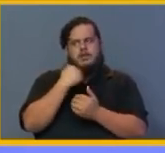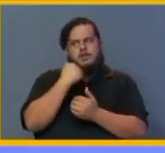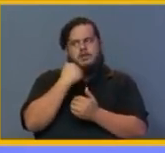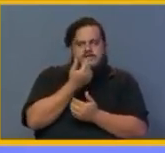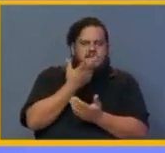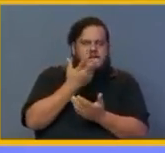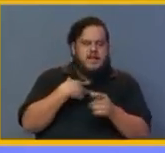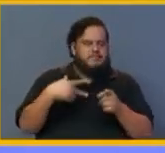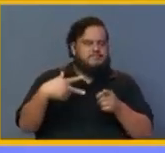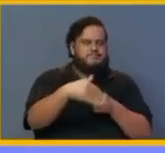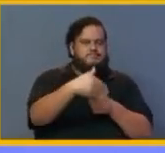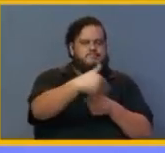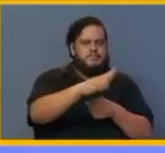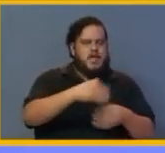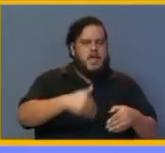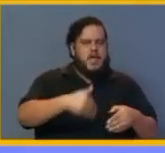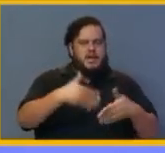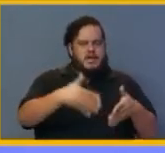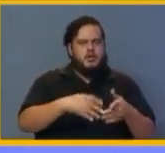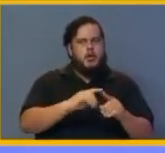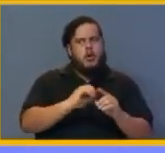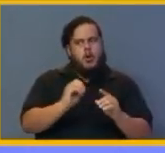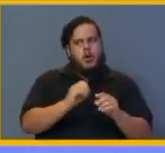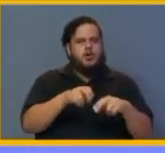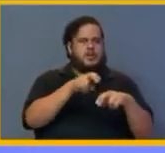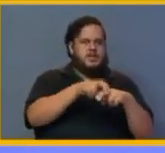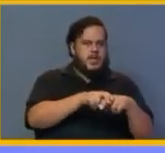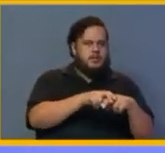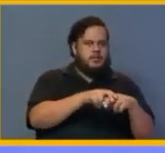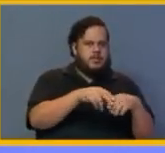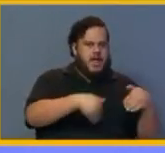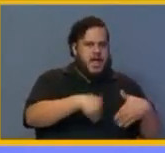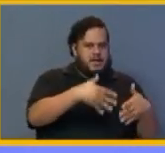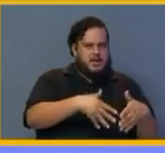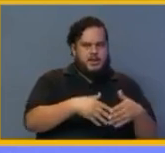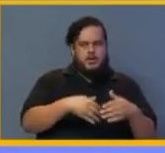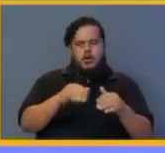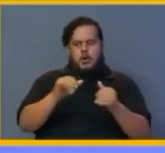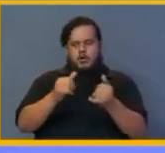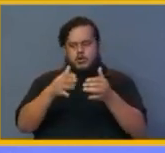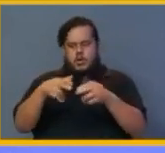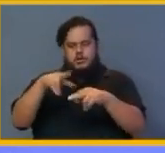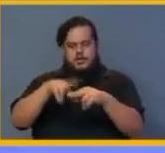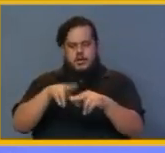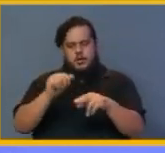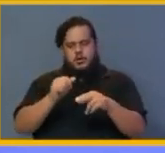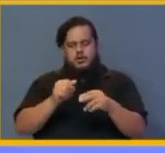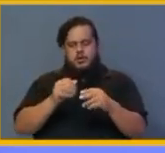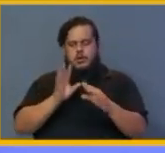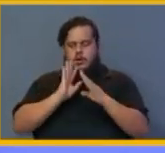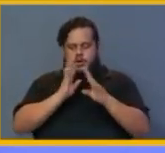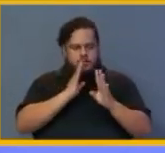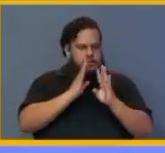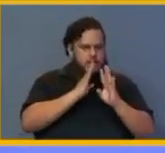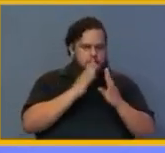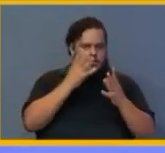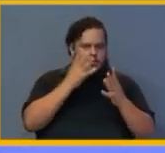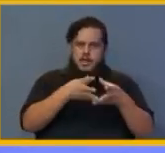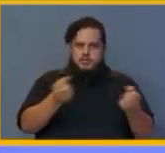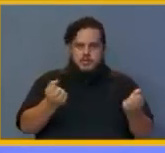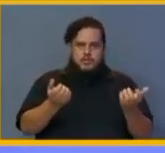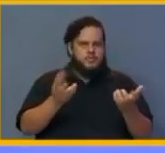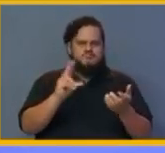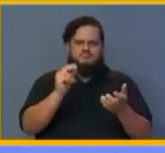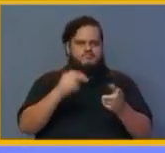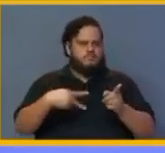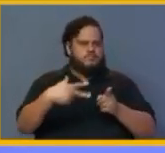puedes decir, sentemos al técnico a un lado, los jugadores del otro, y discutamos para resolver esto y salir todos adelante. Porque veamos a la selección cómo le fue con